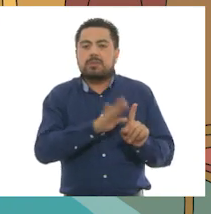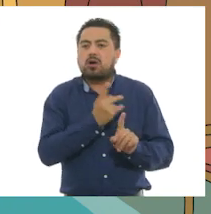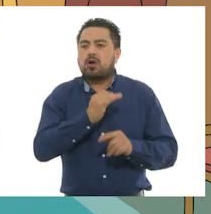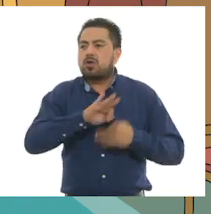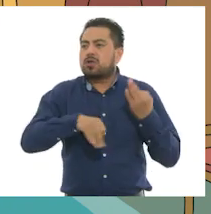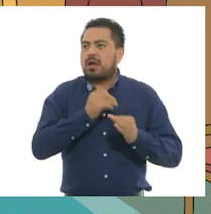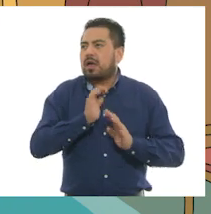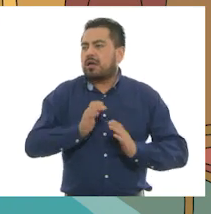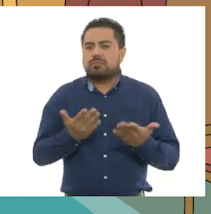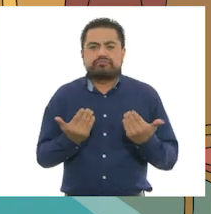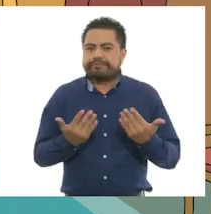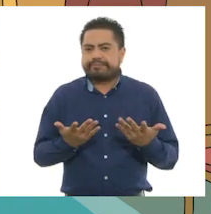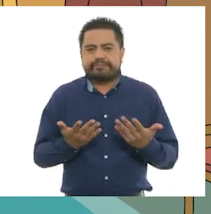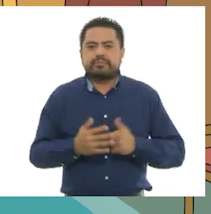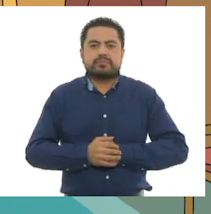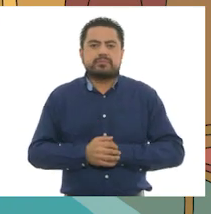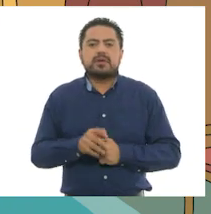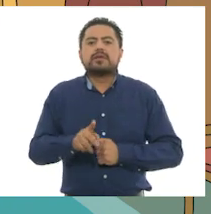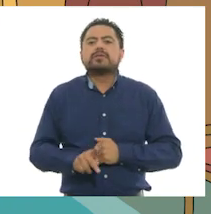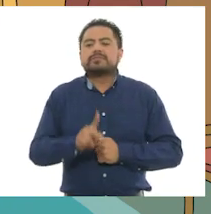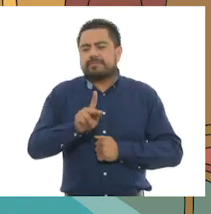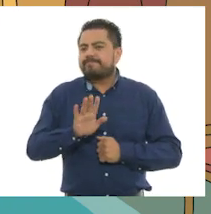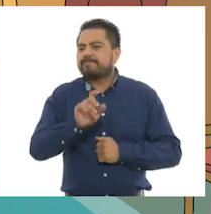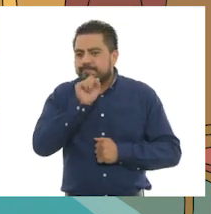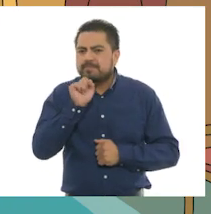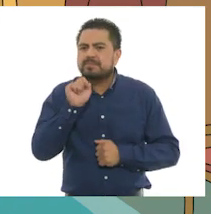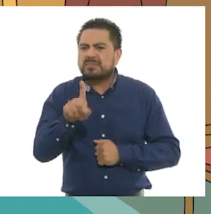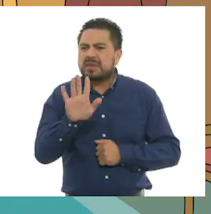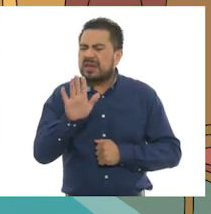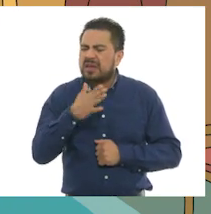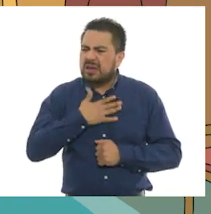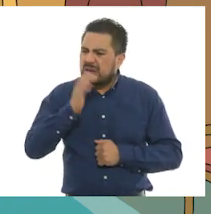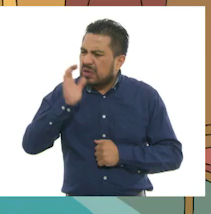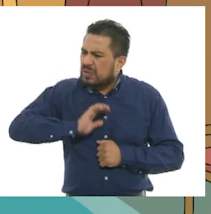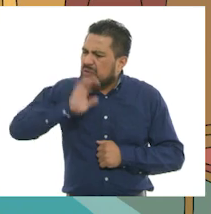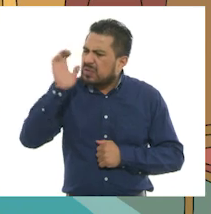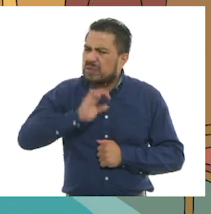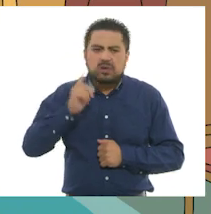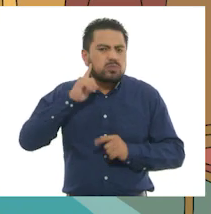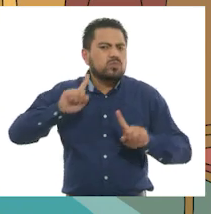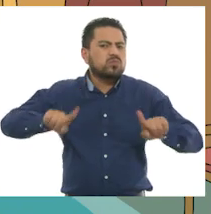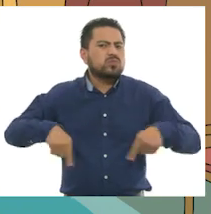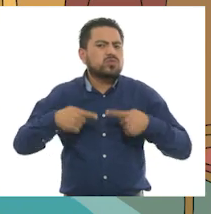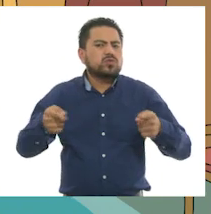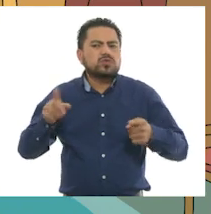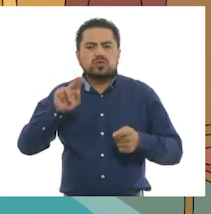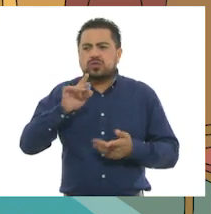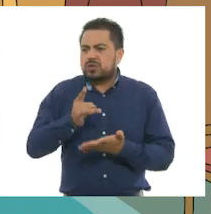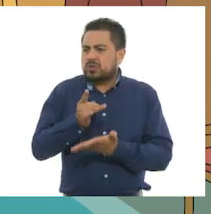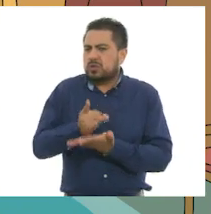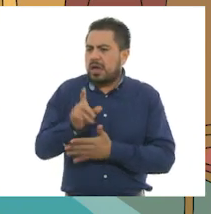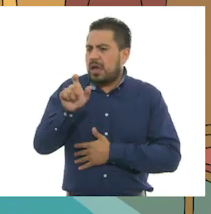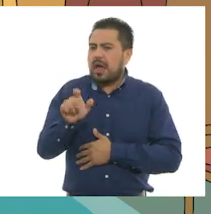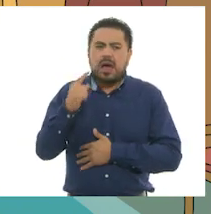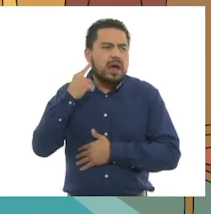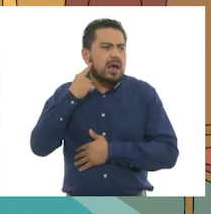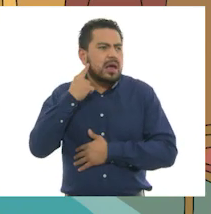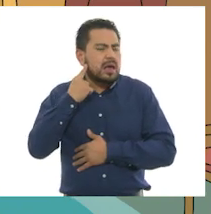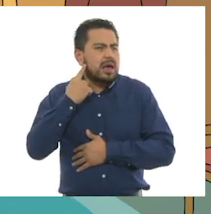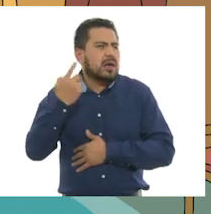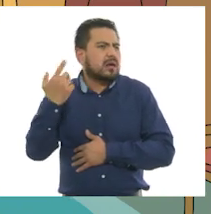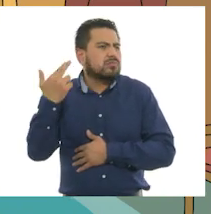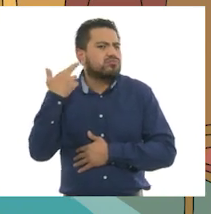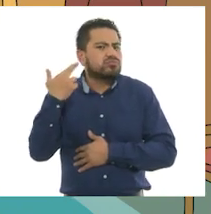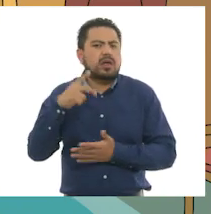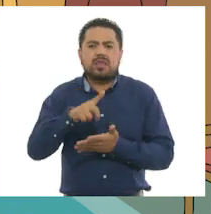todas cantadas. Pero bueno, pues también me llamó mucho la atención que la música no solo es esa que escuchamos en la radio o en